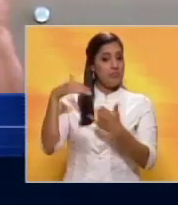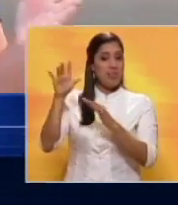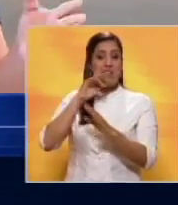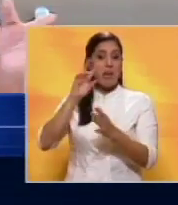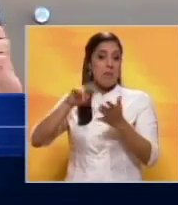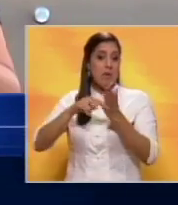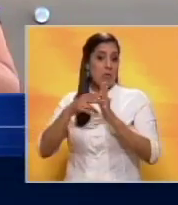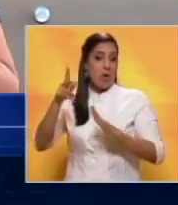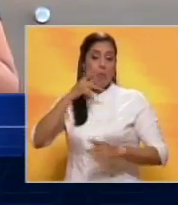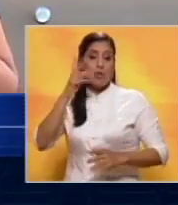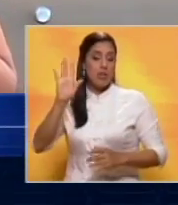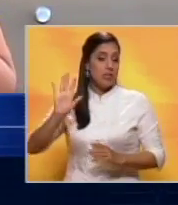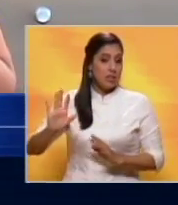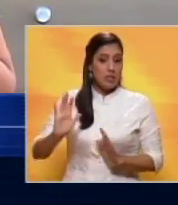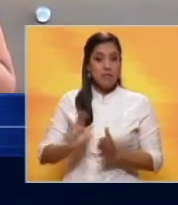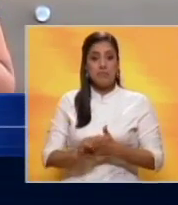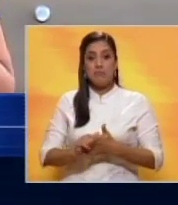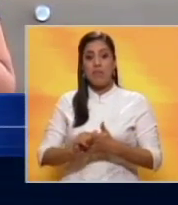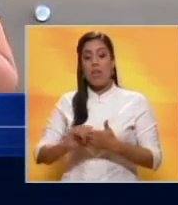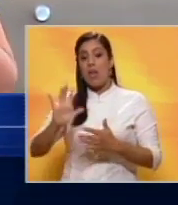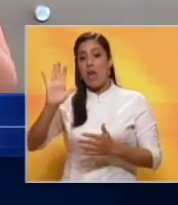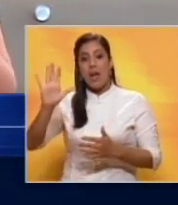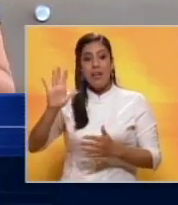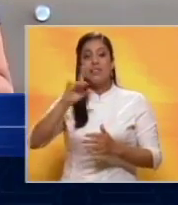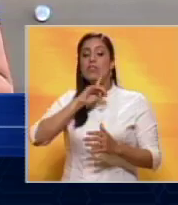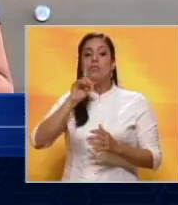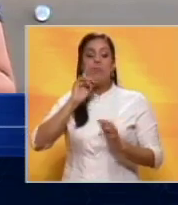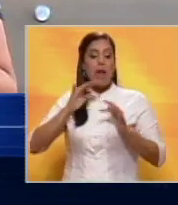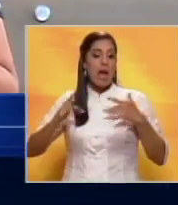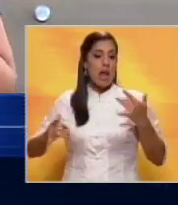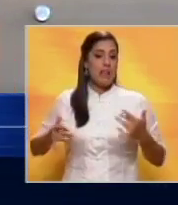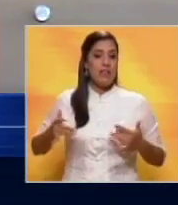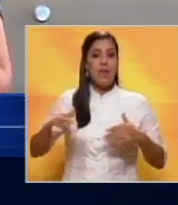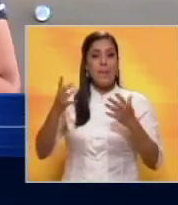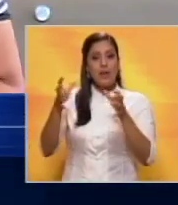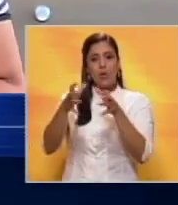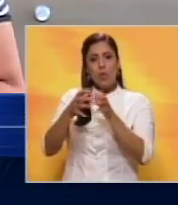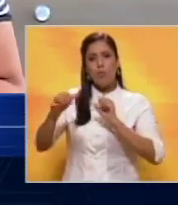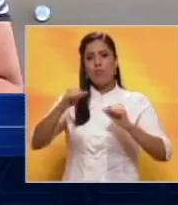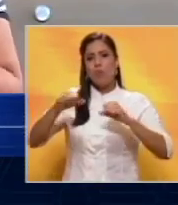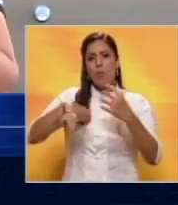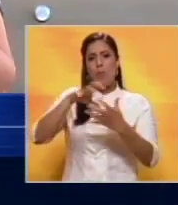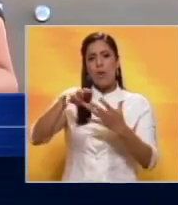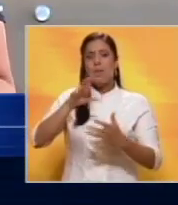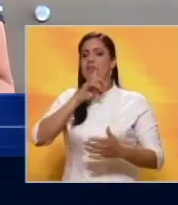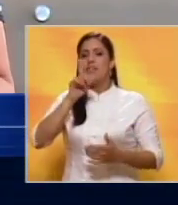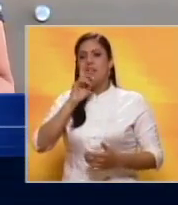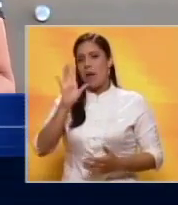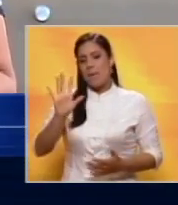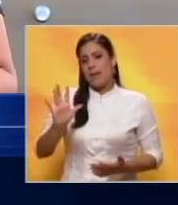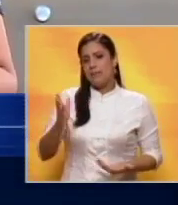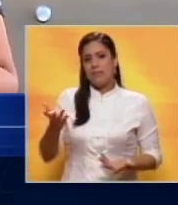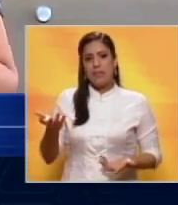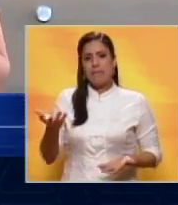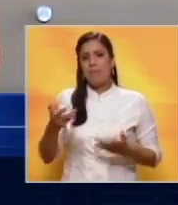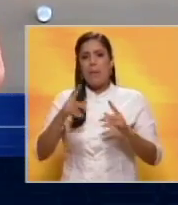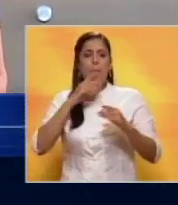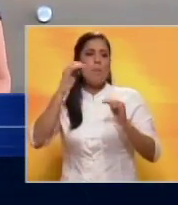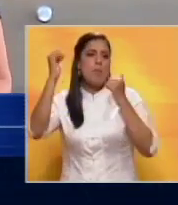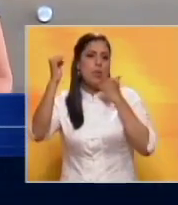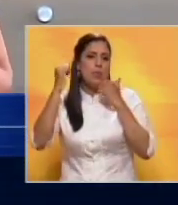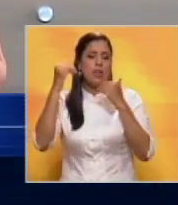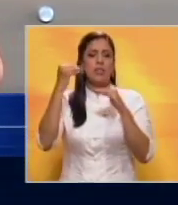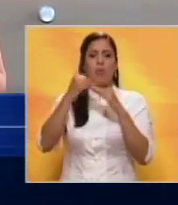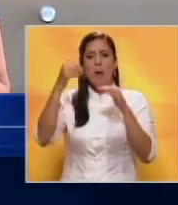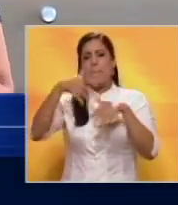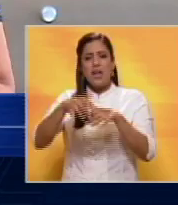es una estrategia política, es una actividad para la agitación política, como puede ser una